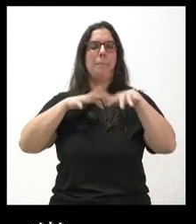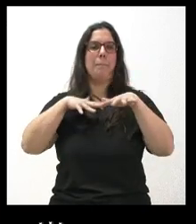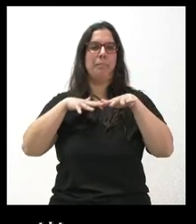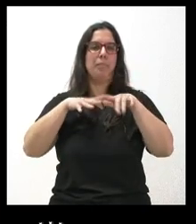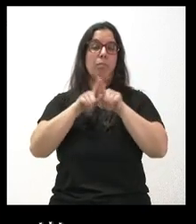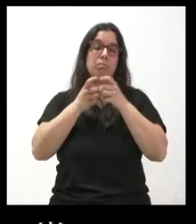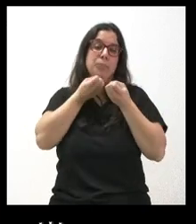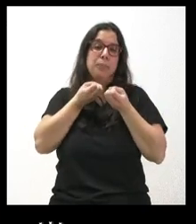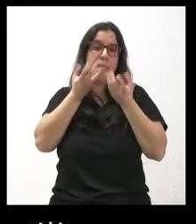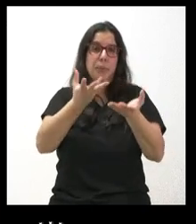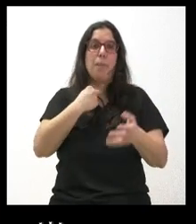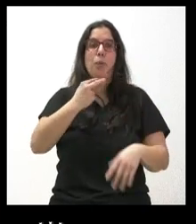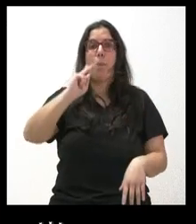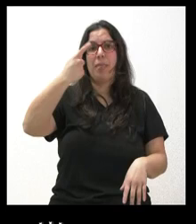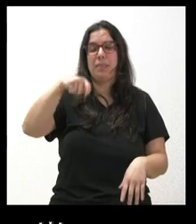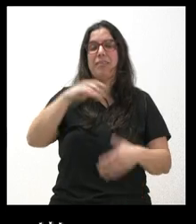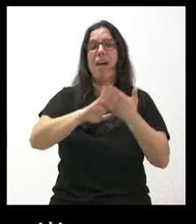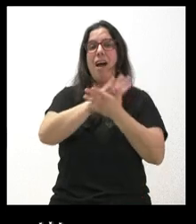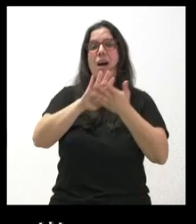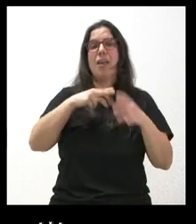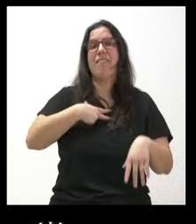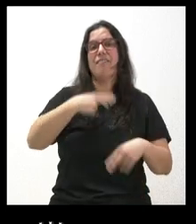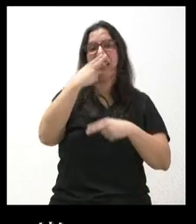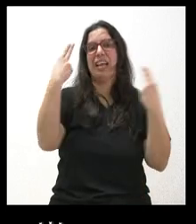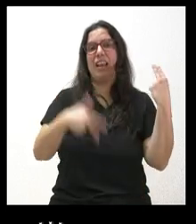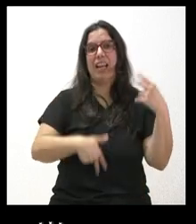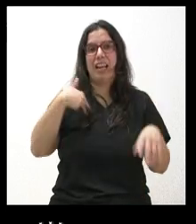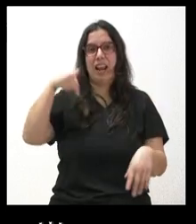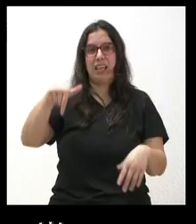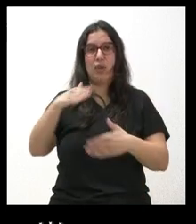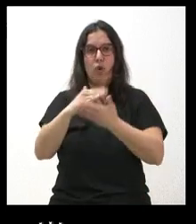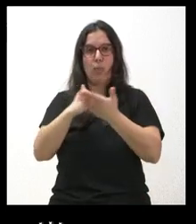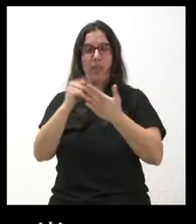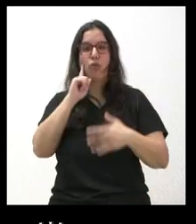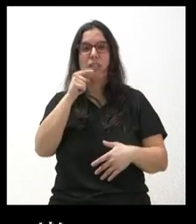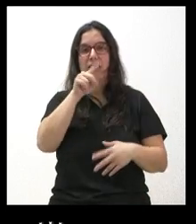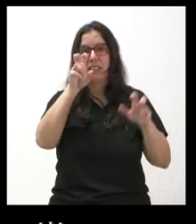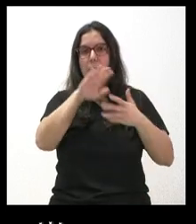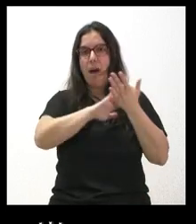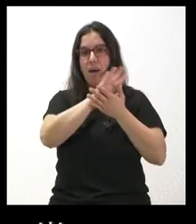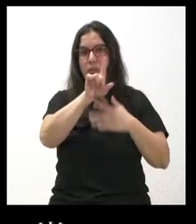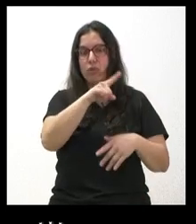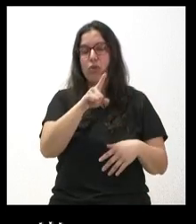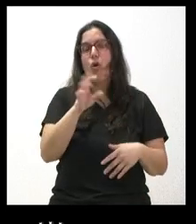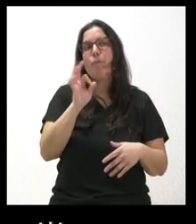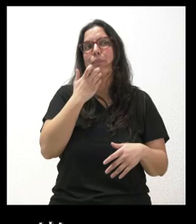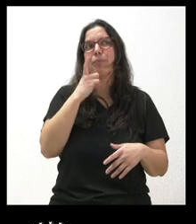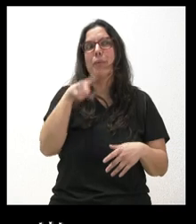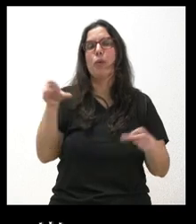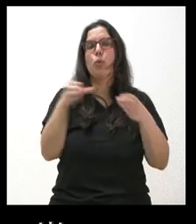vicepresidente sobre el fiscal general de la comunidad no sé si han tenido oportunidad de comentarlo Y si la junta de alguna